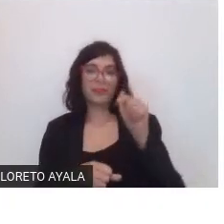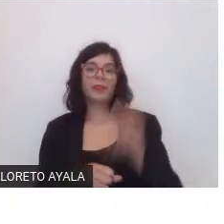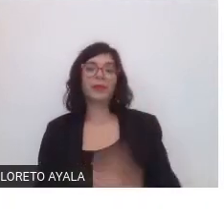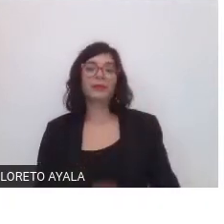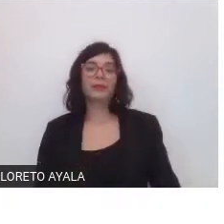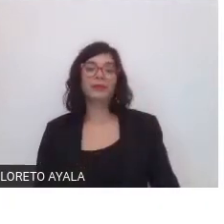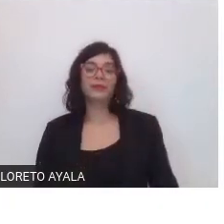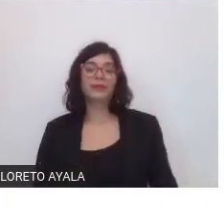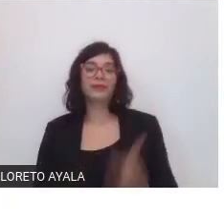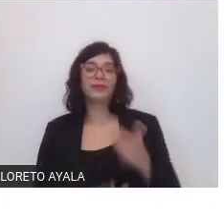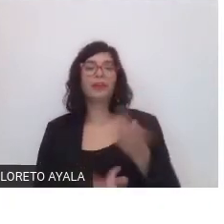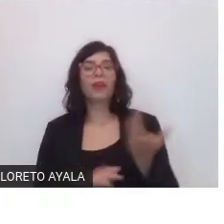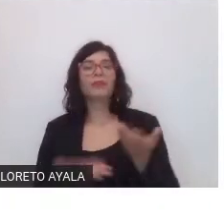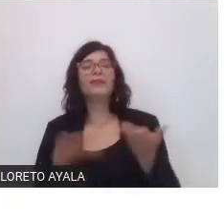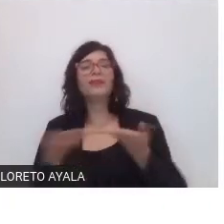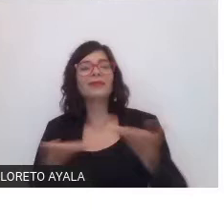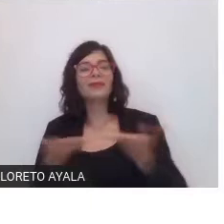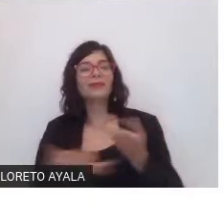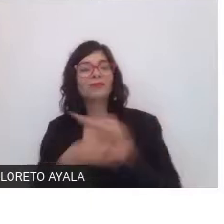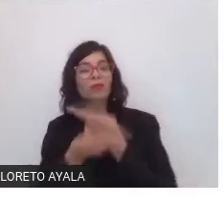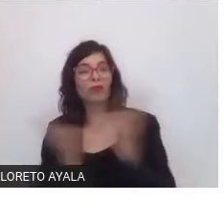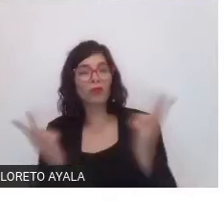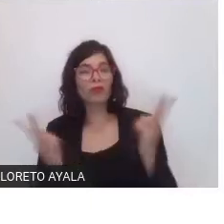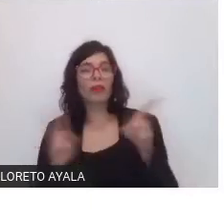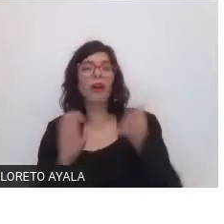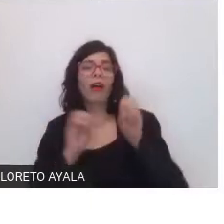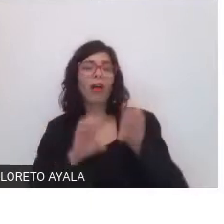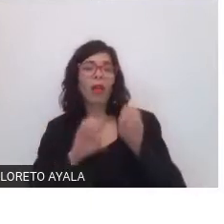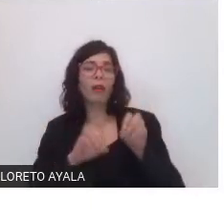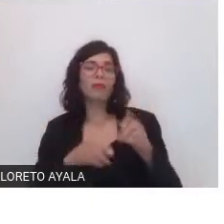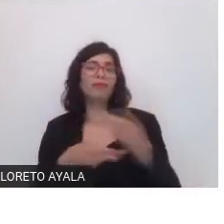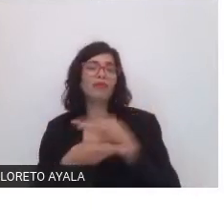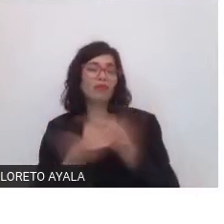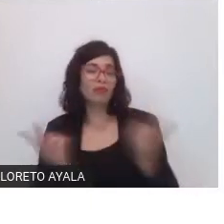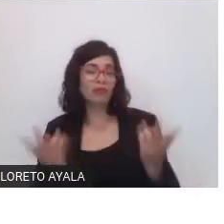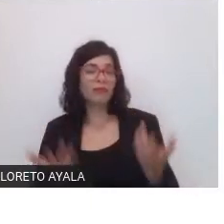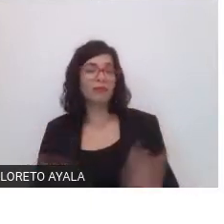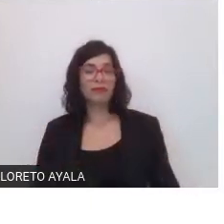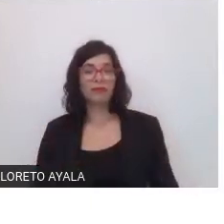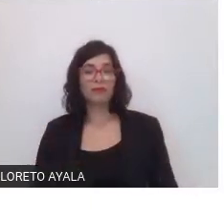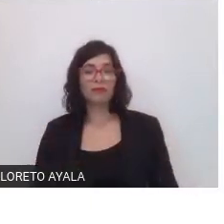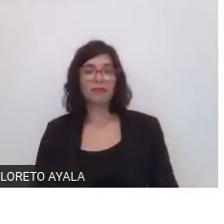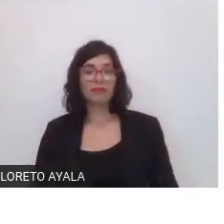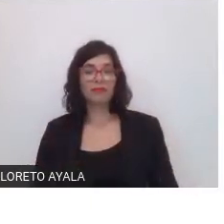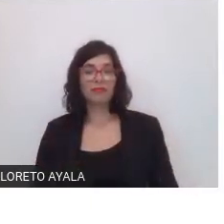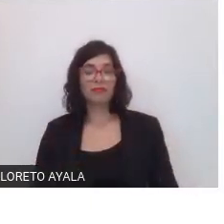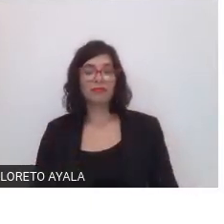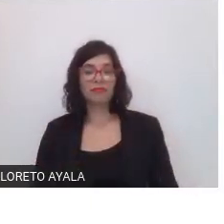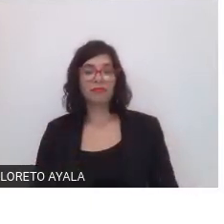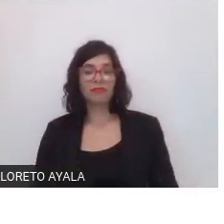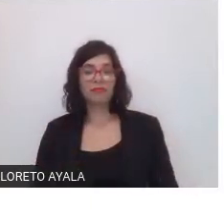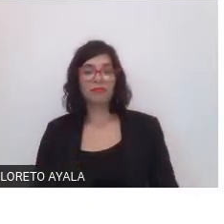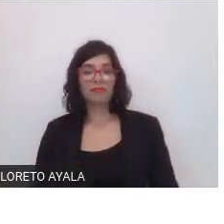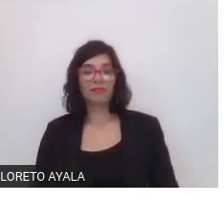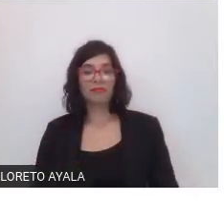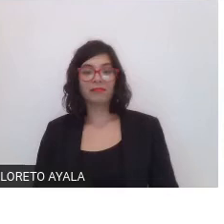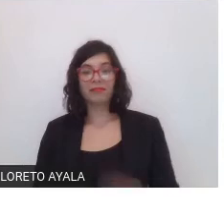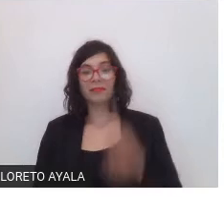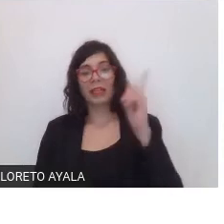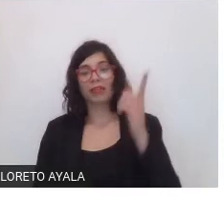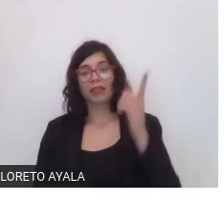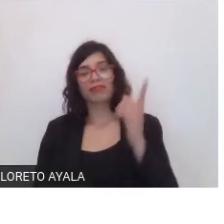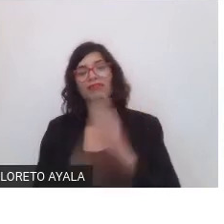del servicio público, de la educación pública, en general, valga la redundancia, de lo